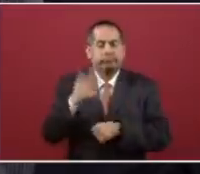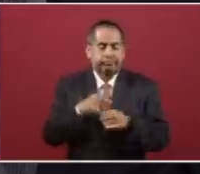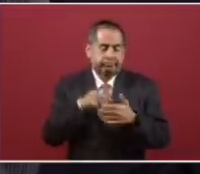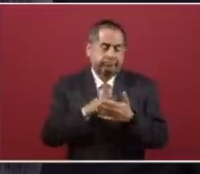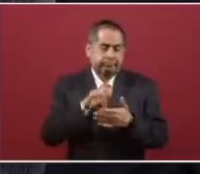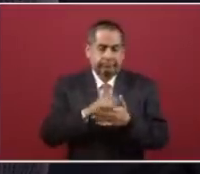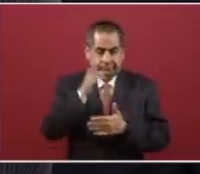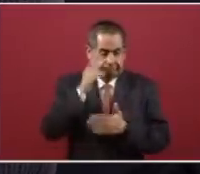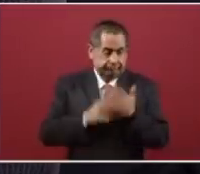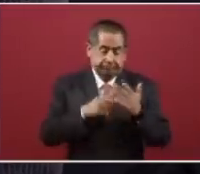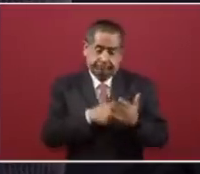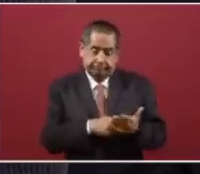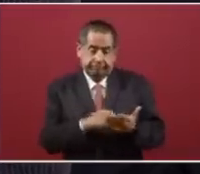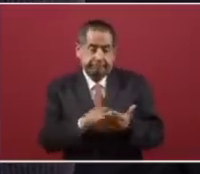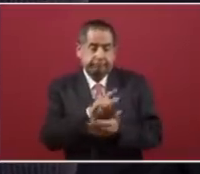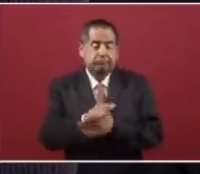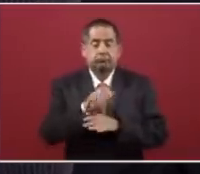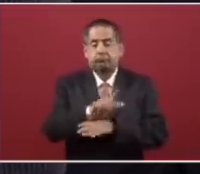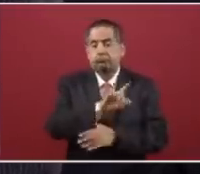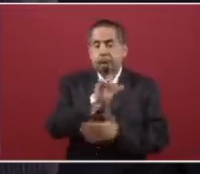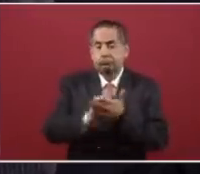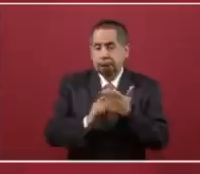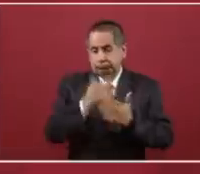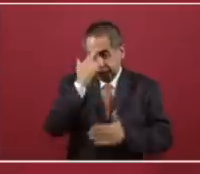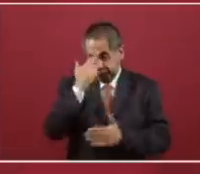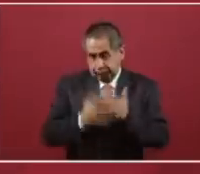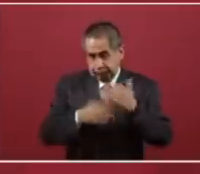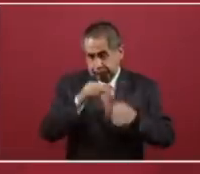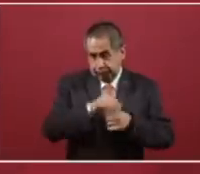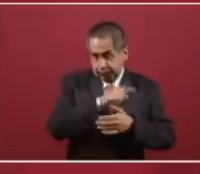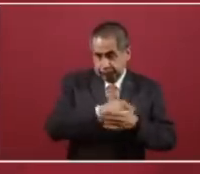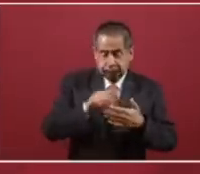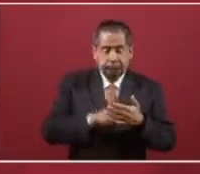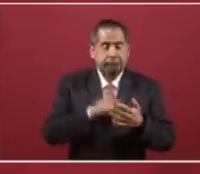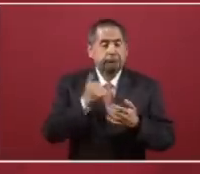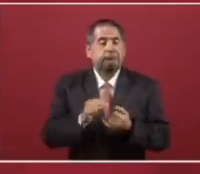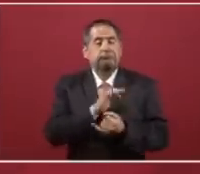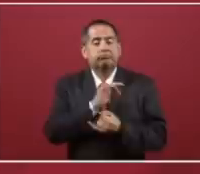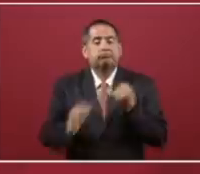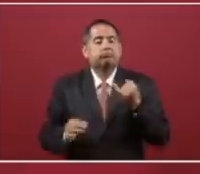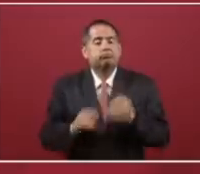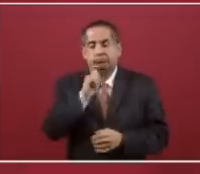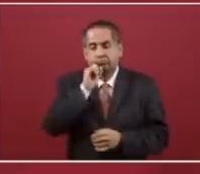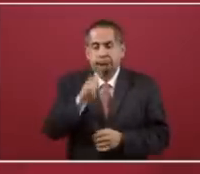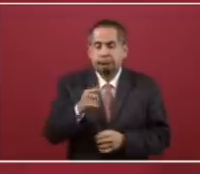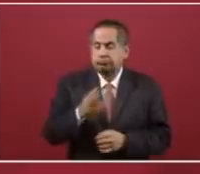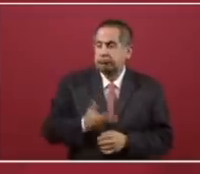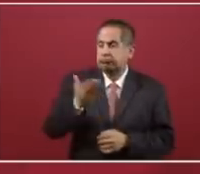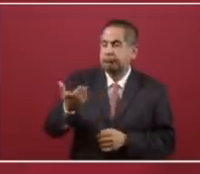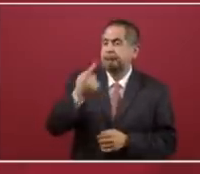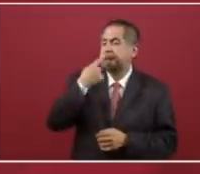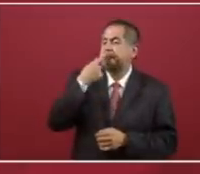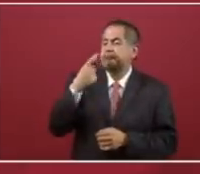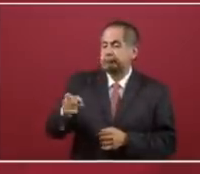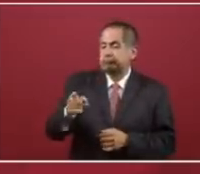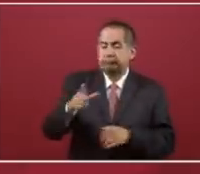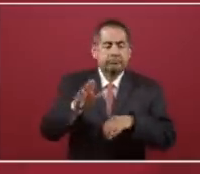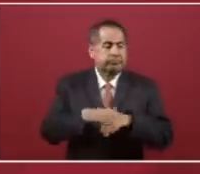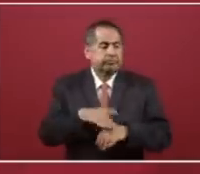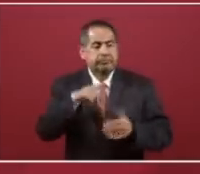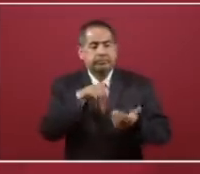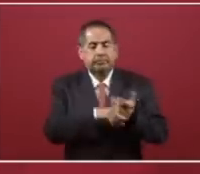15 de la ley general materia delitos electorales y finalmente y presentará también una denuncia por un eventual